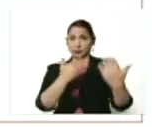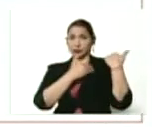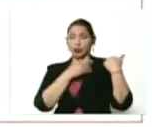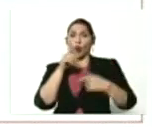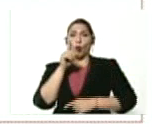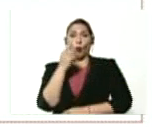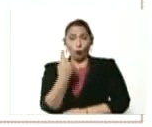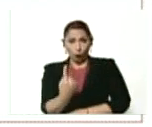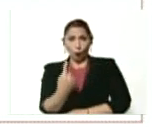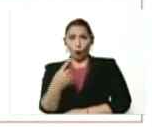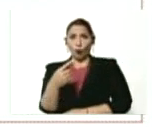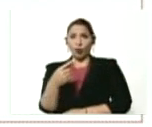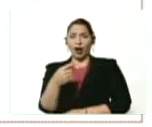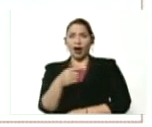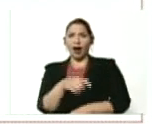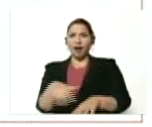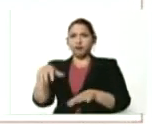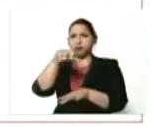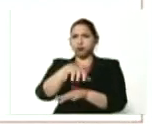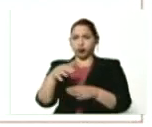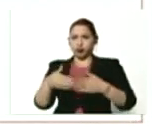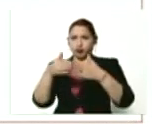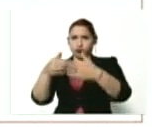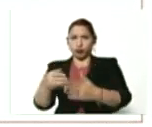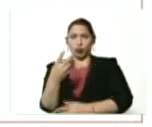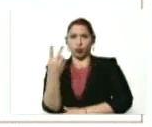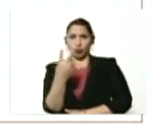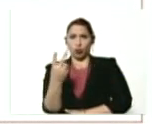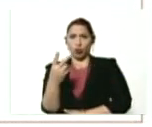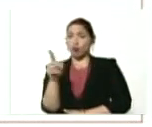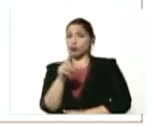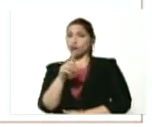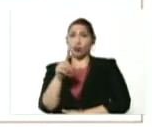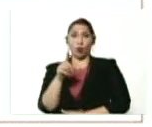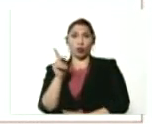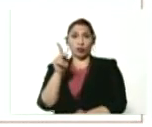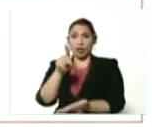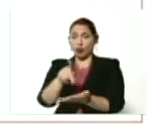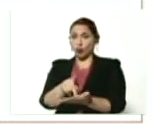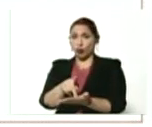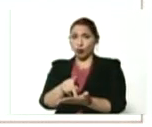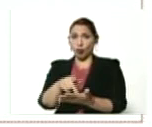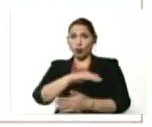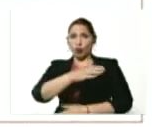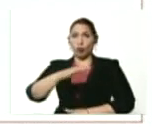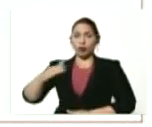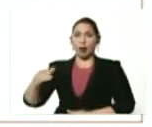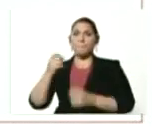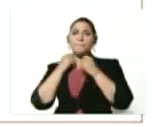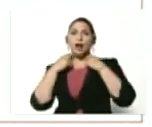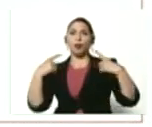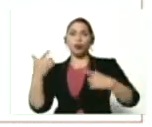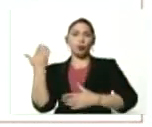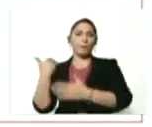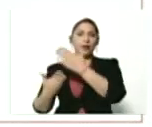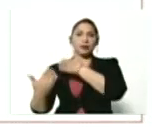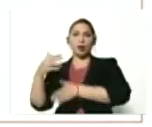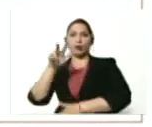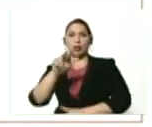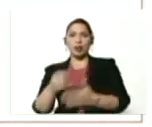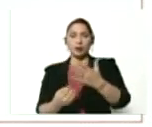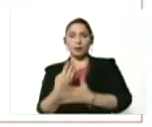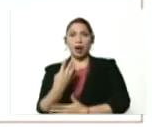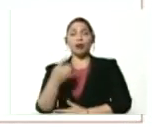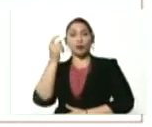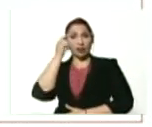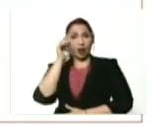en la llamada segunda lancha, que no llegó a las costas de Macuto el pasado 3 de mayo y que el día 4 de